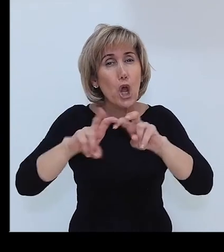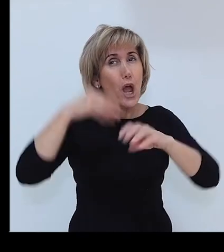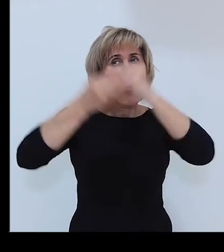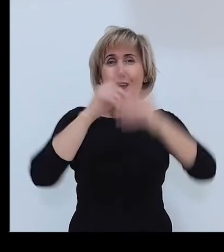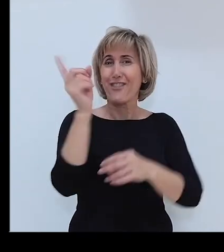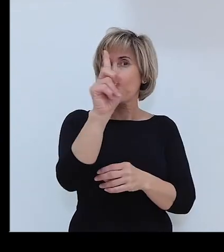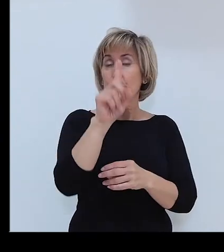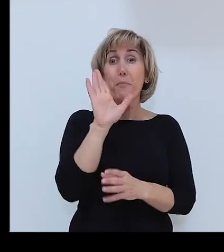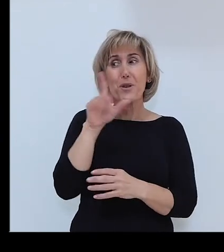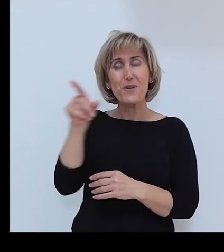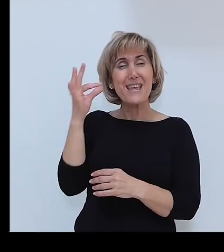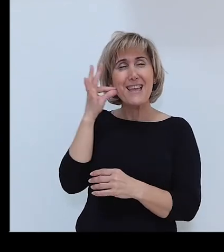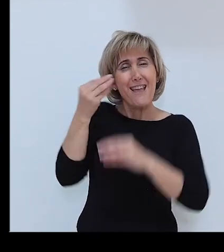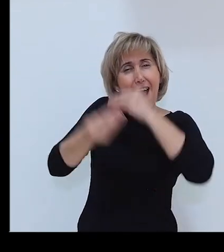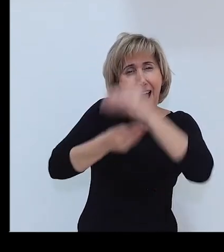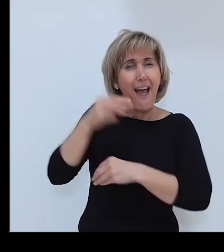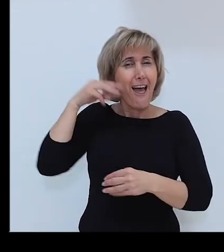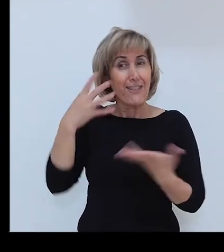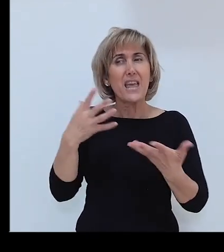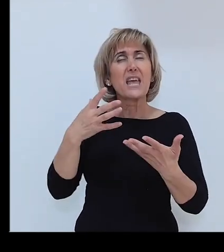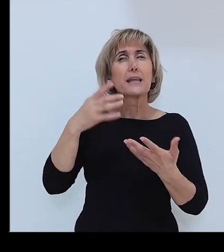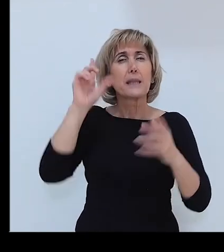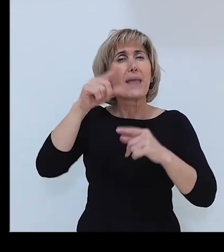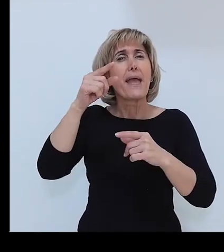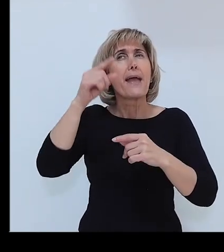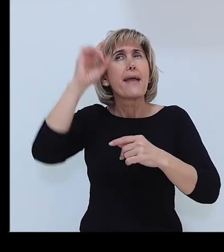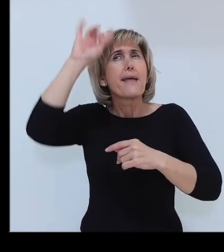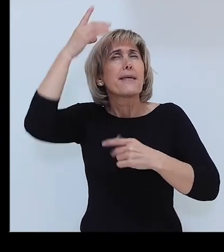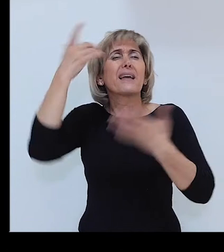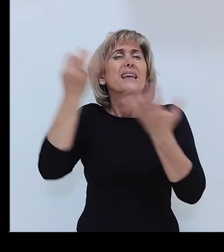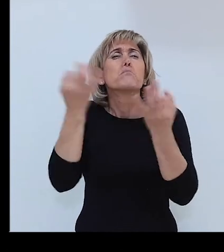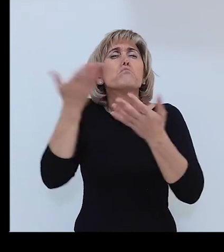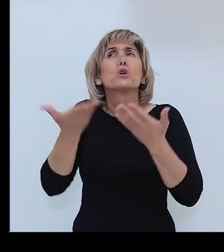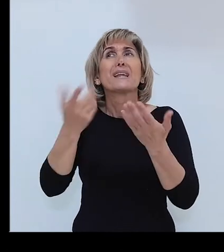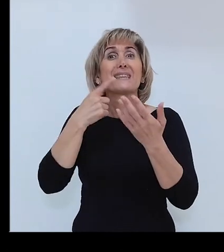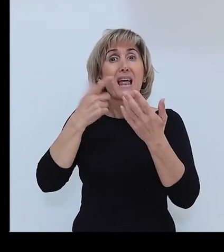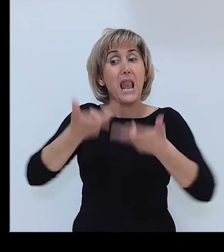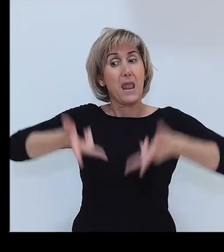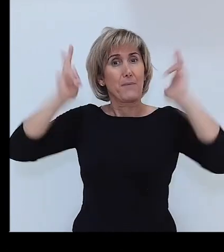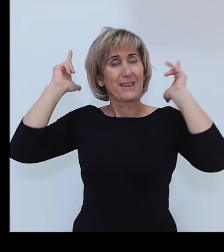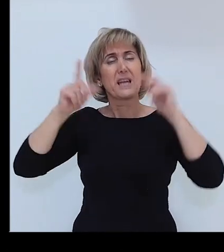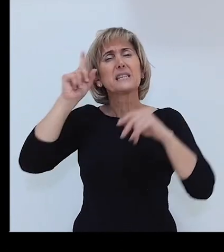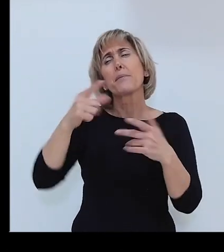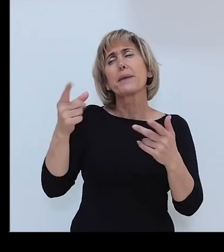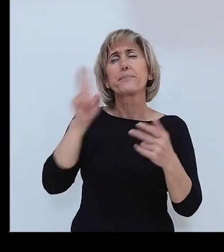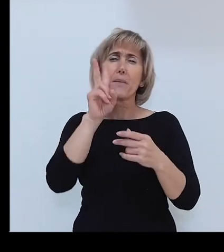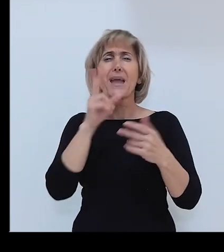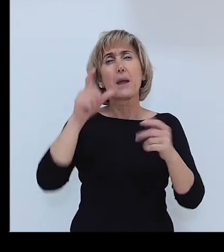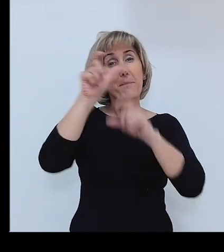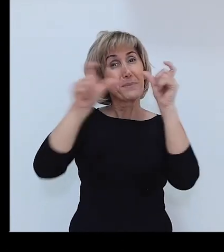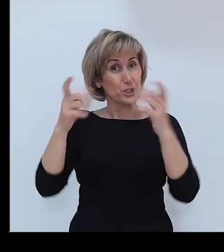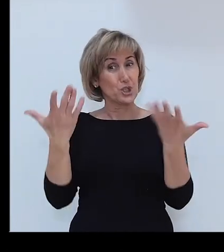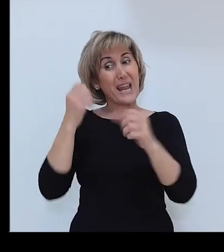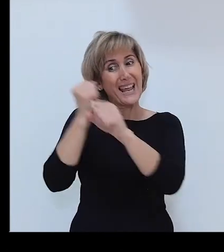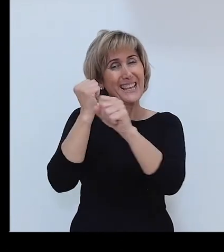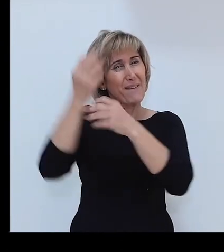los sociólogos lo hacen. Entonces, que ella lo haga es muy importante. La idea de la libertad, ¿no? A mí me gusta mucho los estudios que hace de